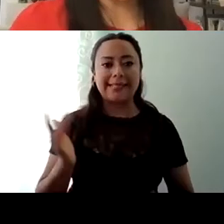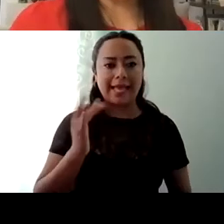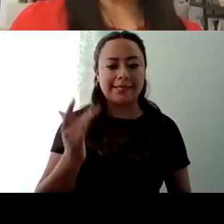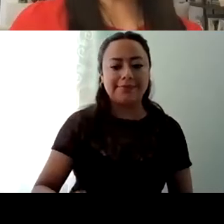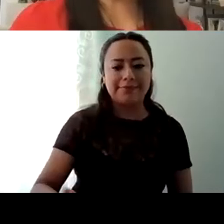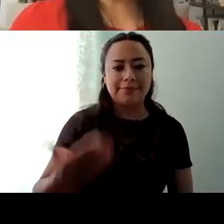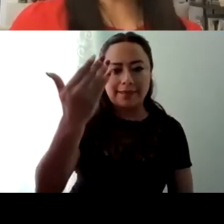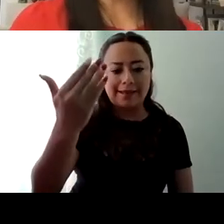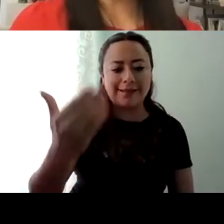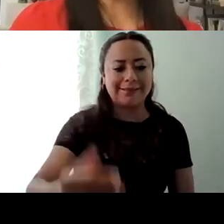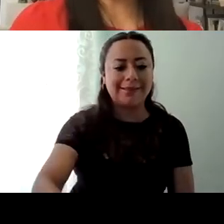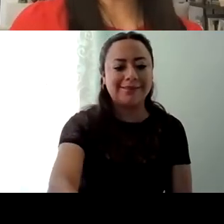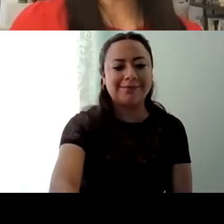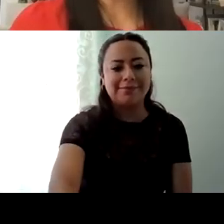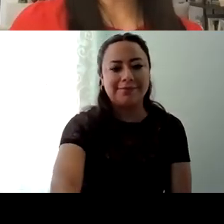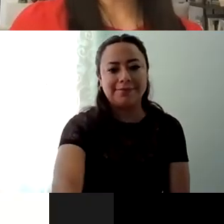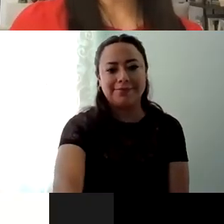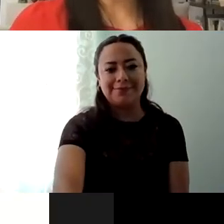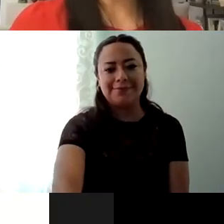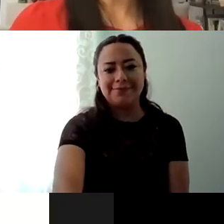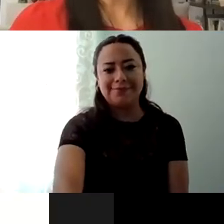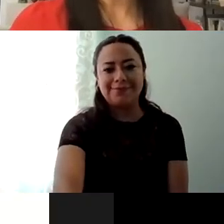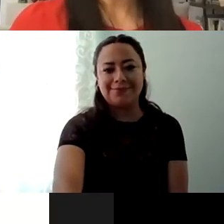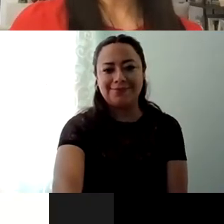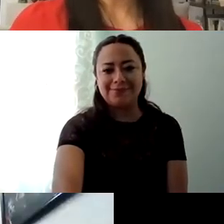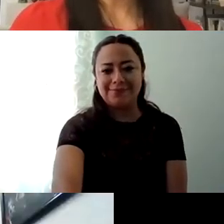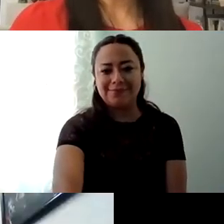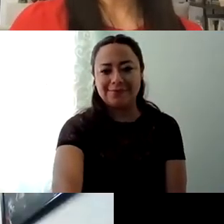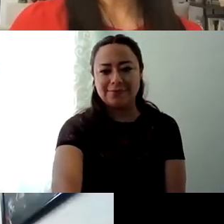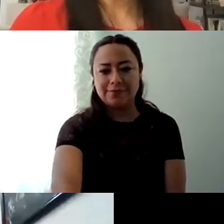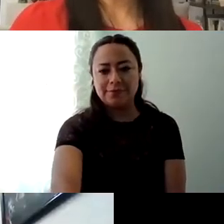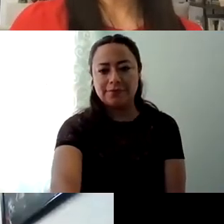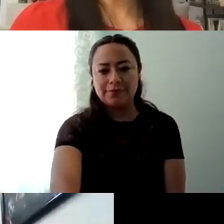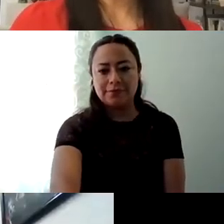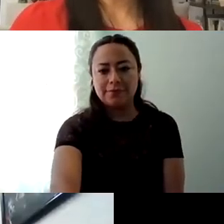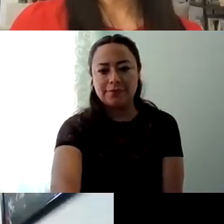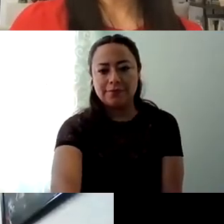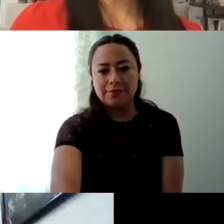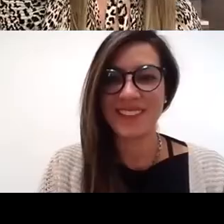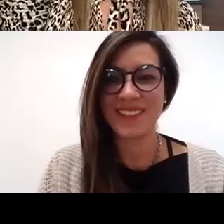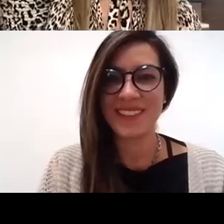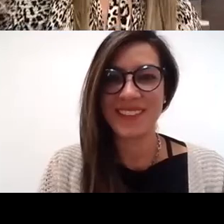Gracias. Gracias. Saludos. Buena tarde. Hasta luego, que estén muy bien. Gracias, hasta luego. Abrazo a todos.